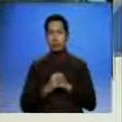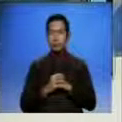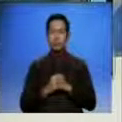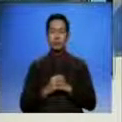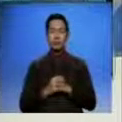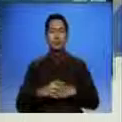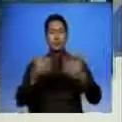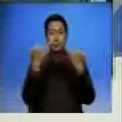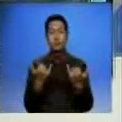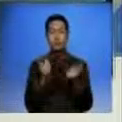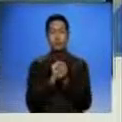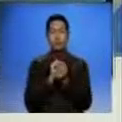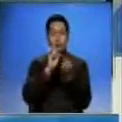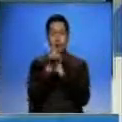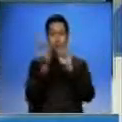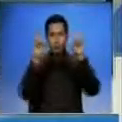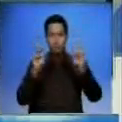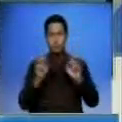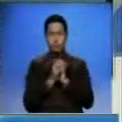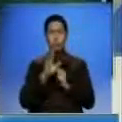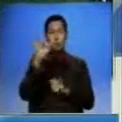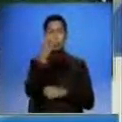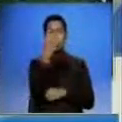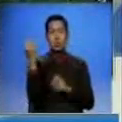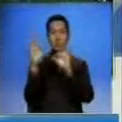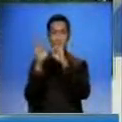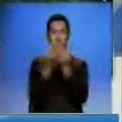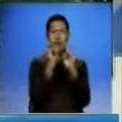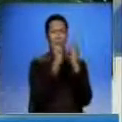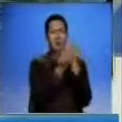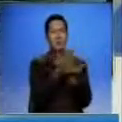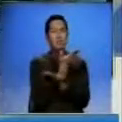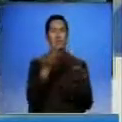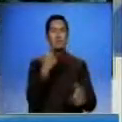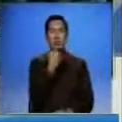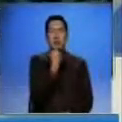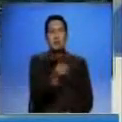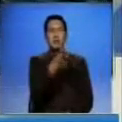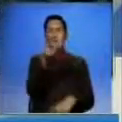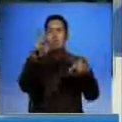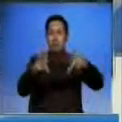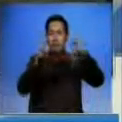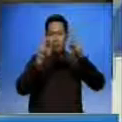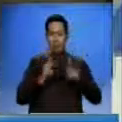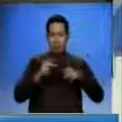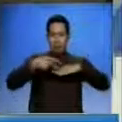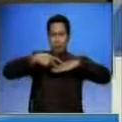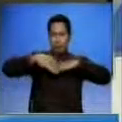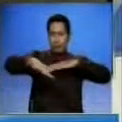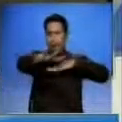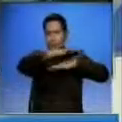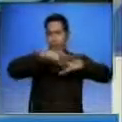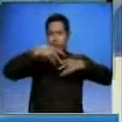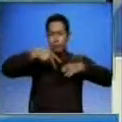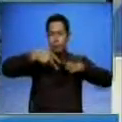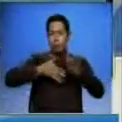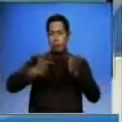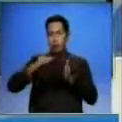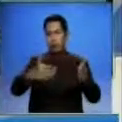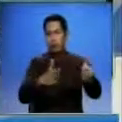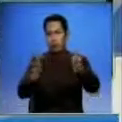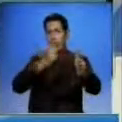Y ahora cambiamos de tema. 800 familias cuestionan la posible construcción del puente en el kilómetro 3,5 de la vía a San Borondón, que